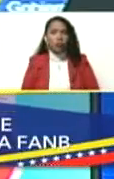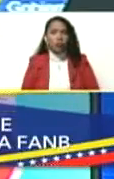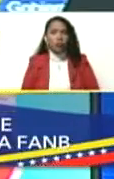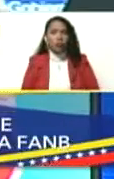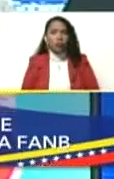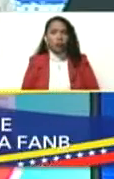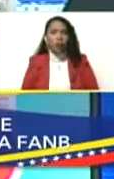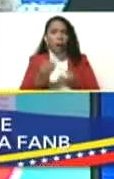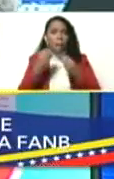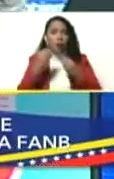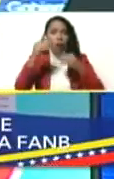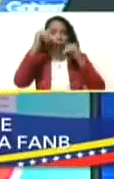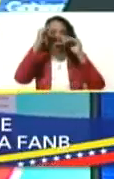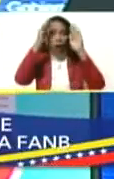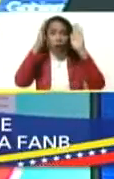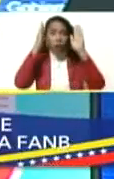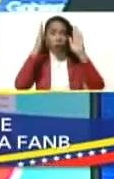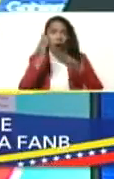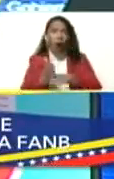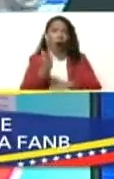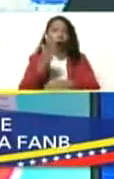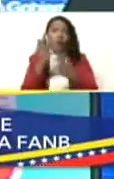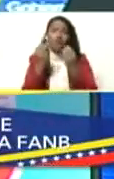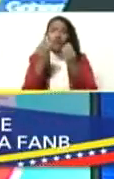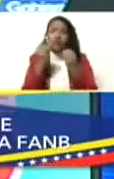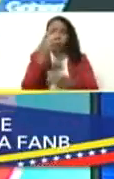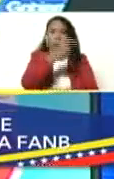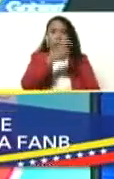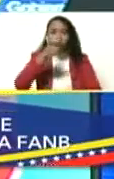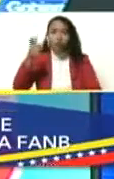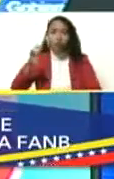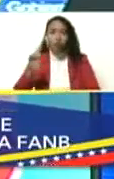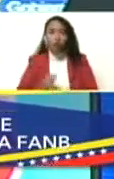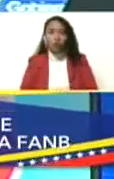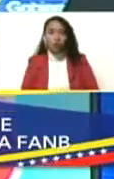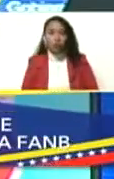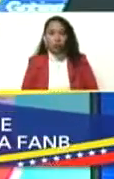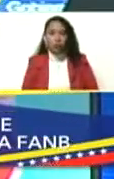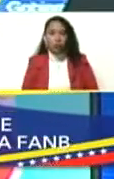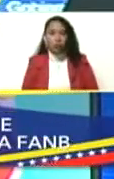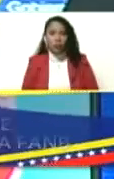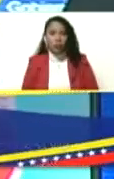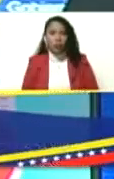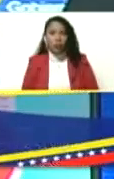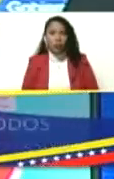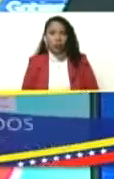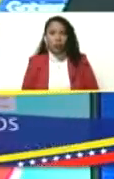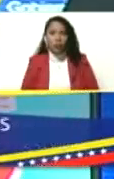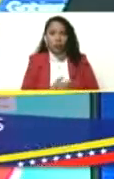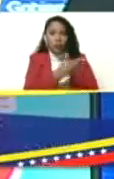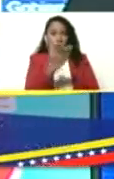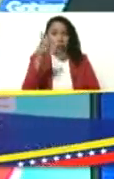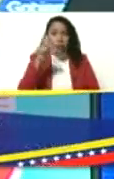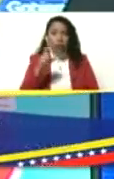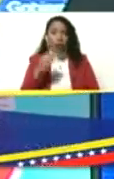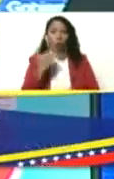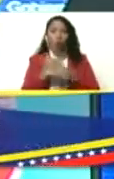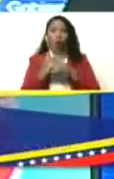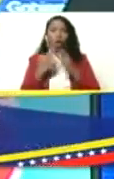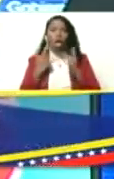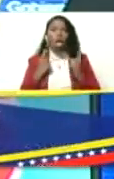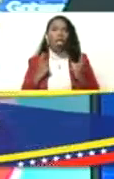para atender tanta gente, ¿verdad? Sino inclusive a veces cuando ustedes están relajados